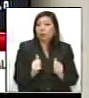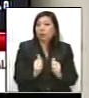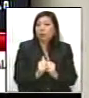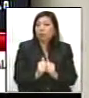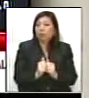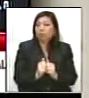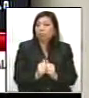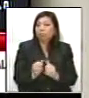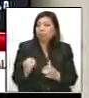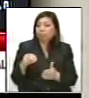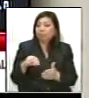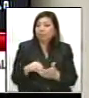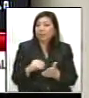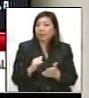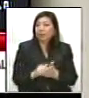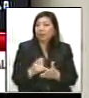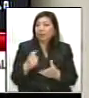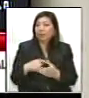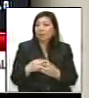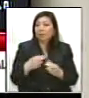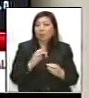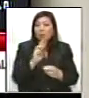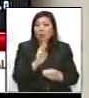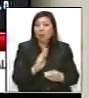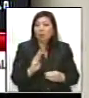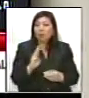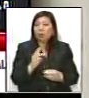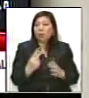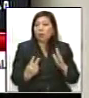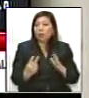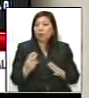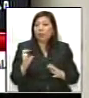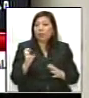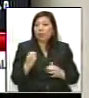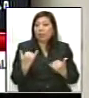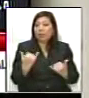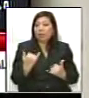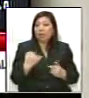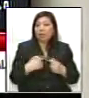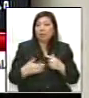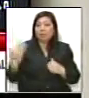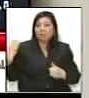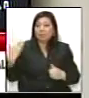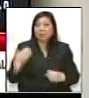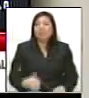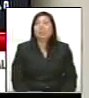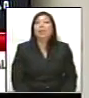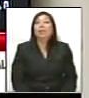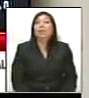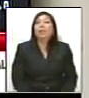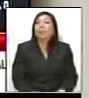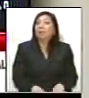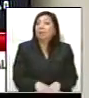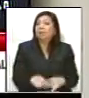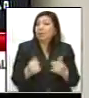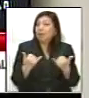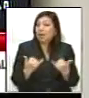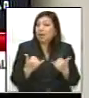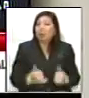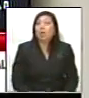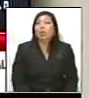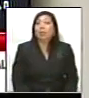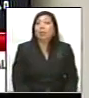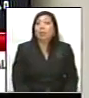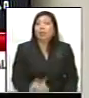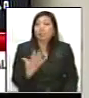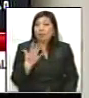una fórmula sustitutoria publicada en el portal del congreso del 12 de enero del año pasado decíamos también que en este momento a